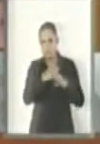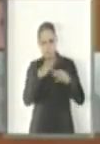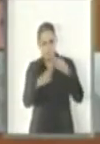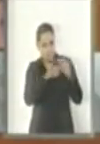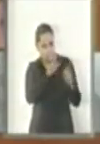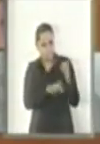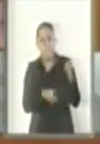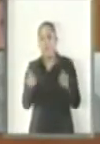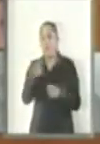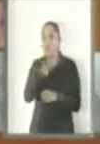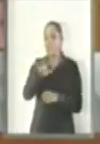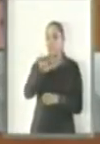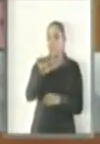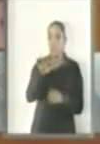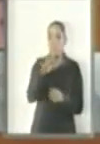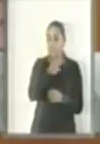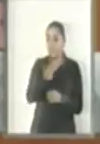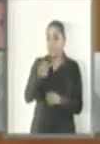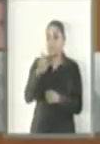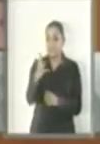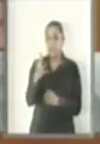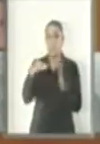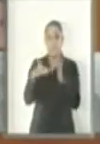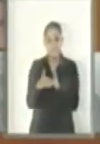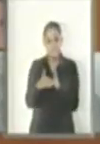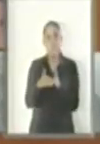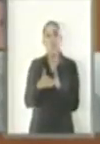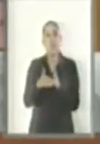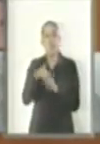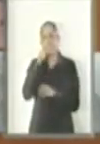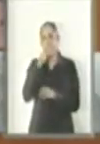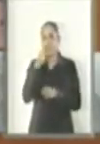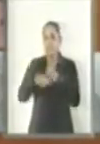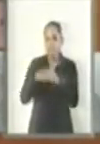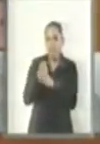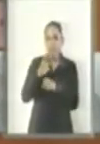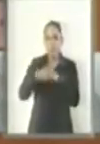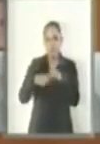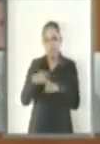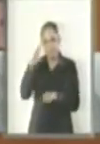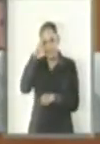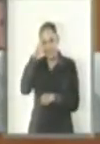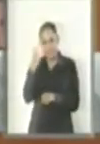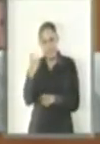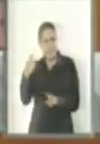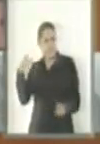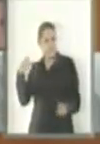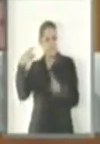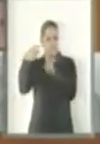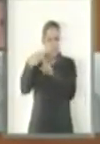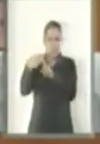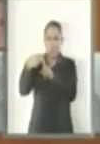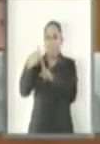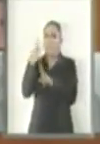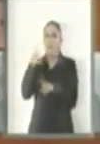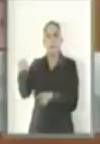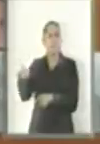mil toneladas anuales, por cierto, que fue un objetivo que nunca cumplió